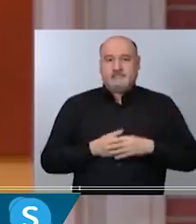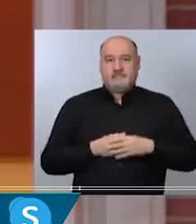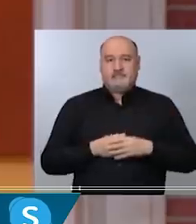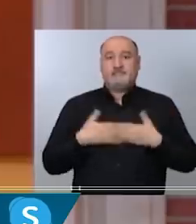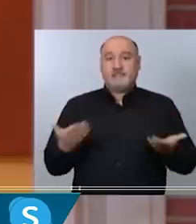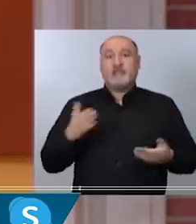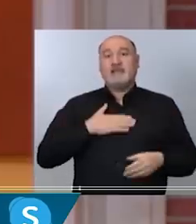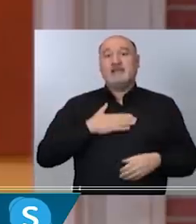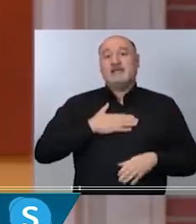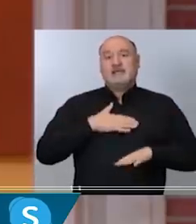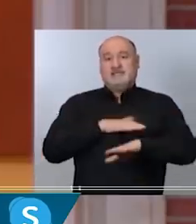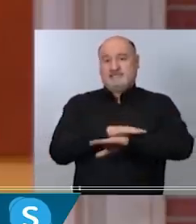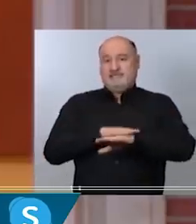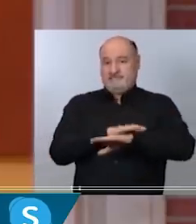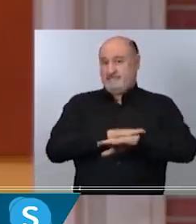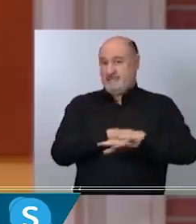sé en cuánto habrán tocado